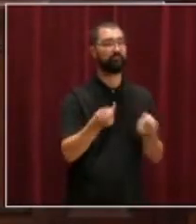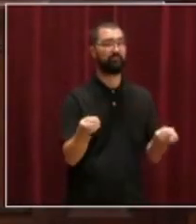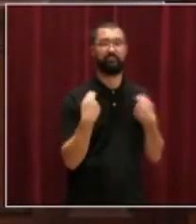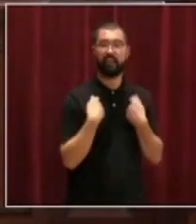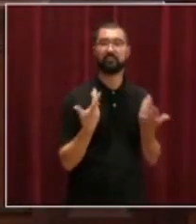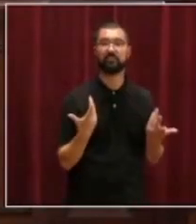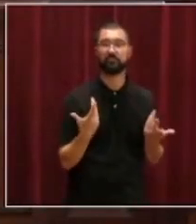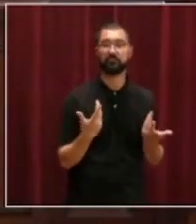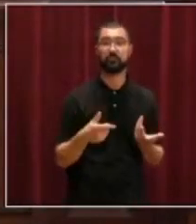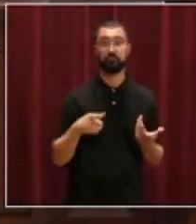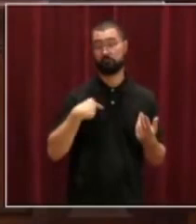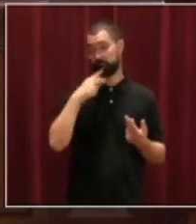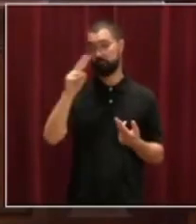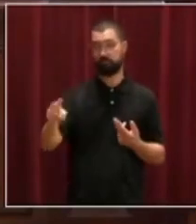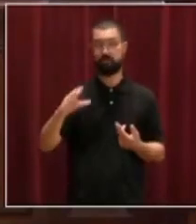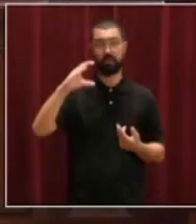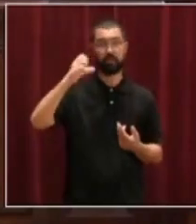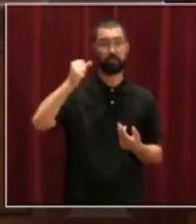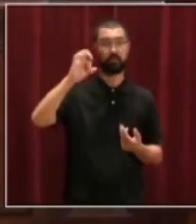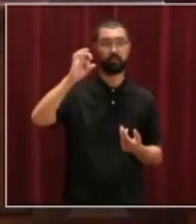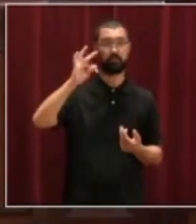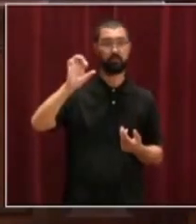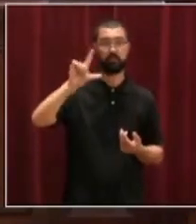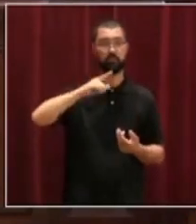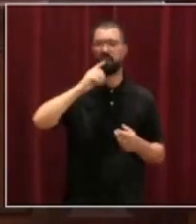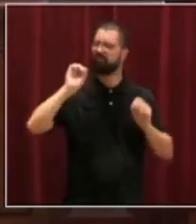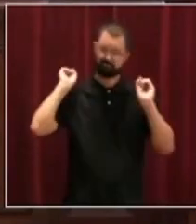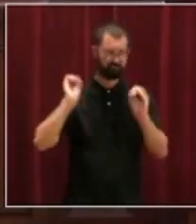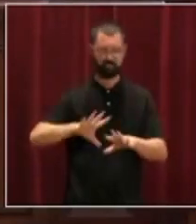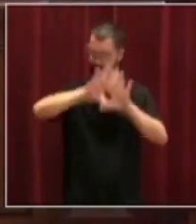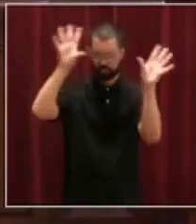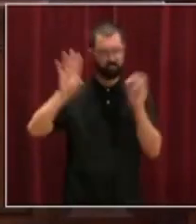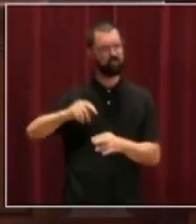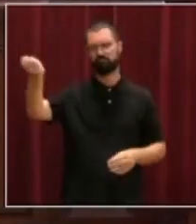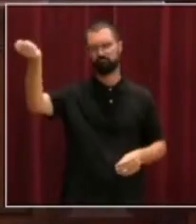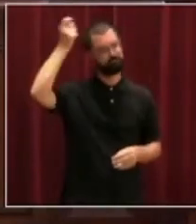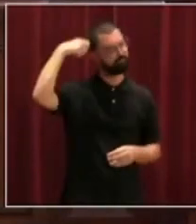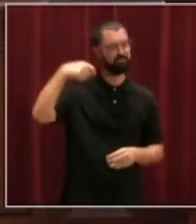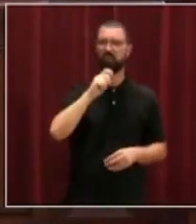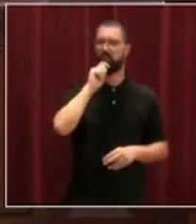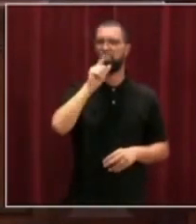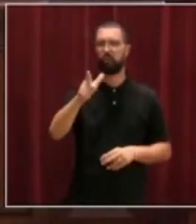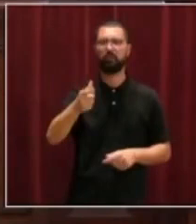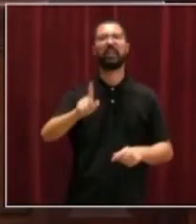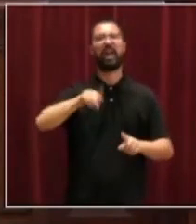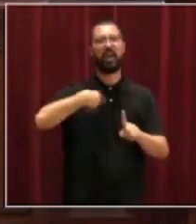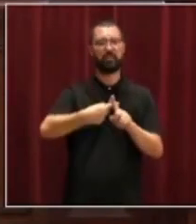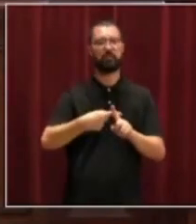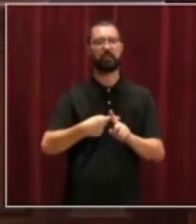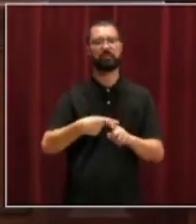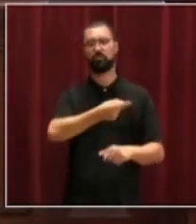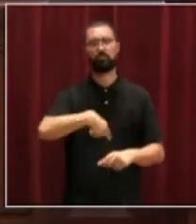señor que estéis créame déjenlo ya todo esto sale muy caro y nos sirve y además nos está empobreciendo